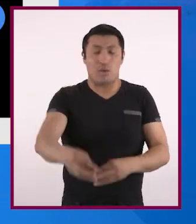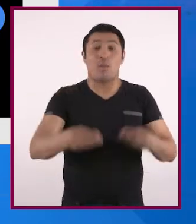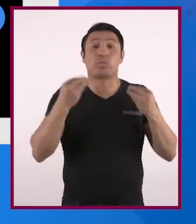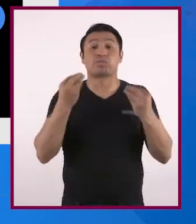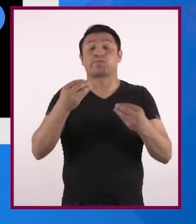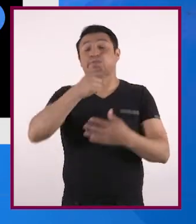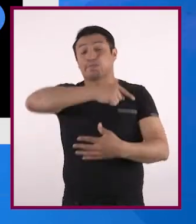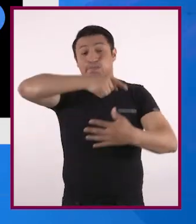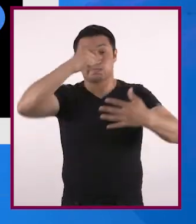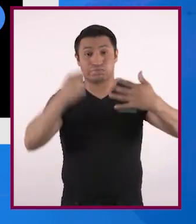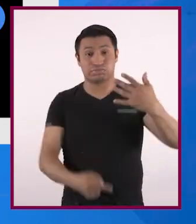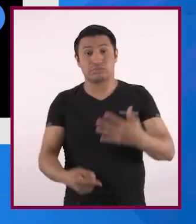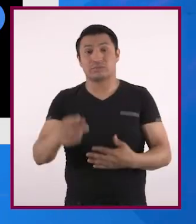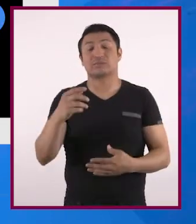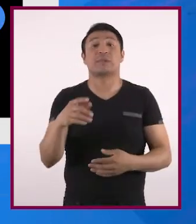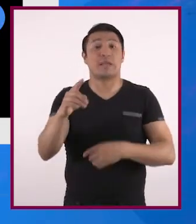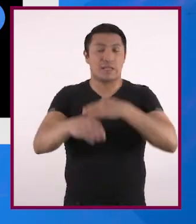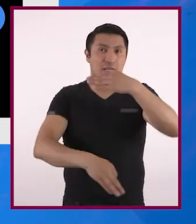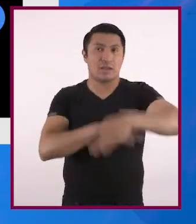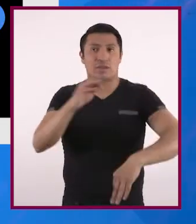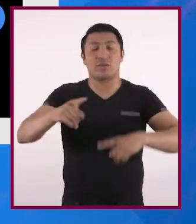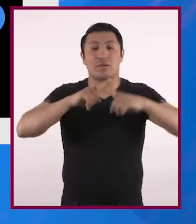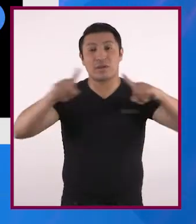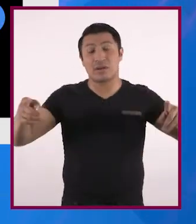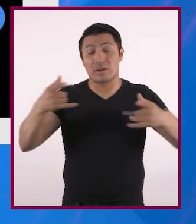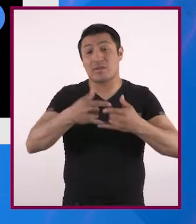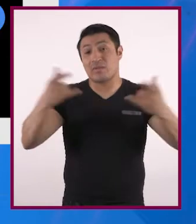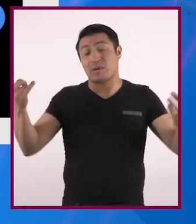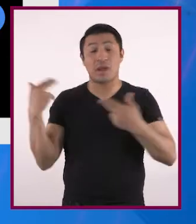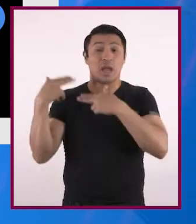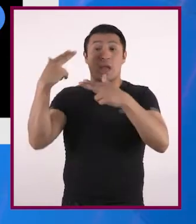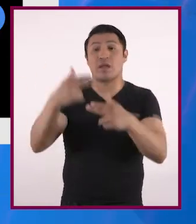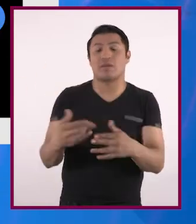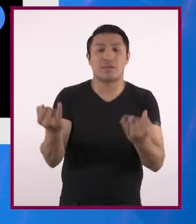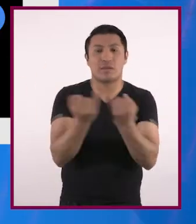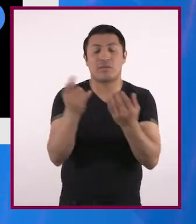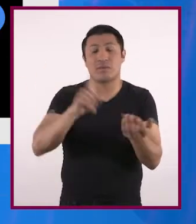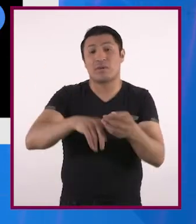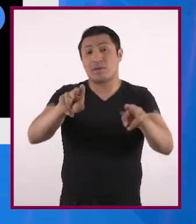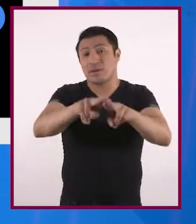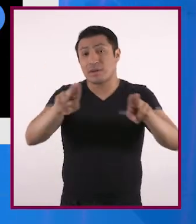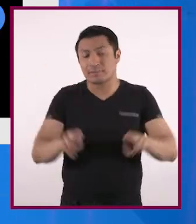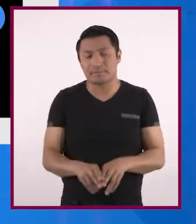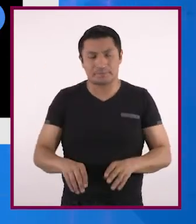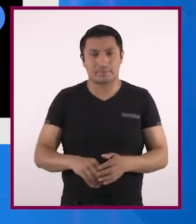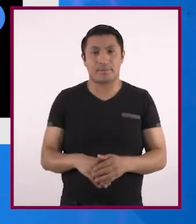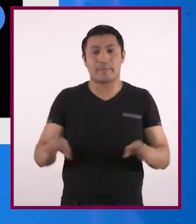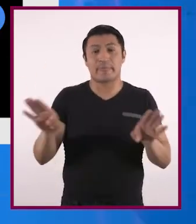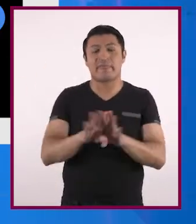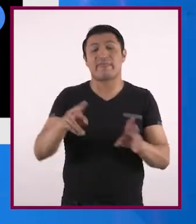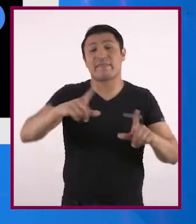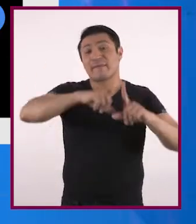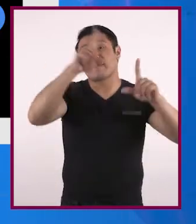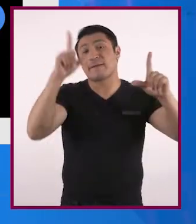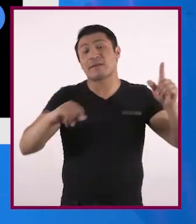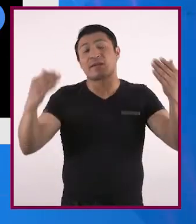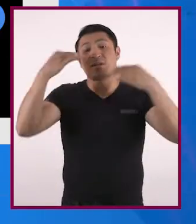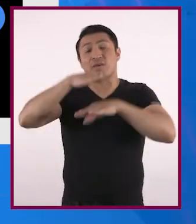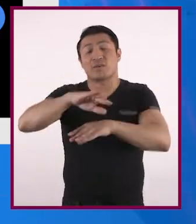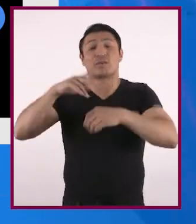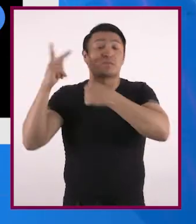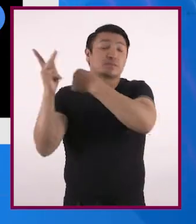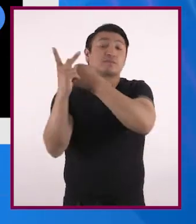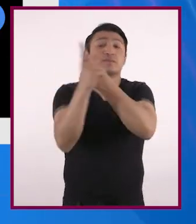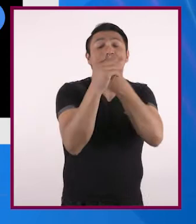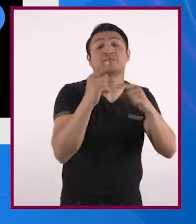conjunto de ellas y estas varían históricamente y varían nacionalmente. El panorama de cómo se encuentra México respecto a los demás países es